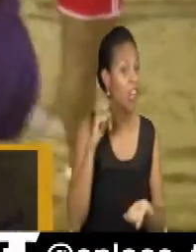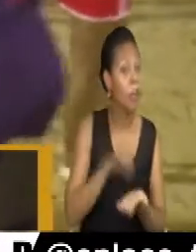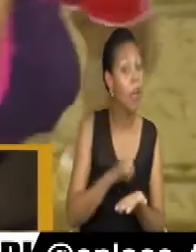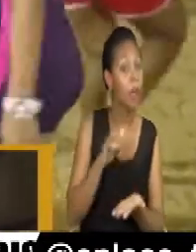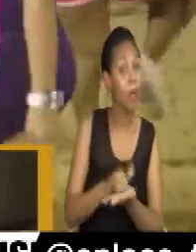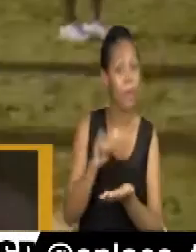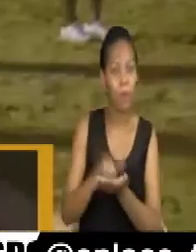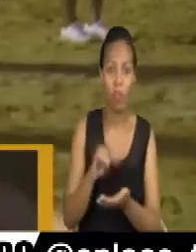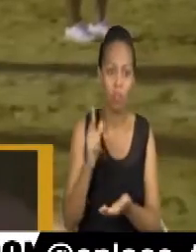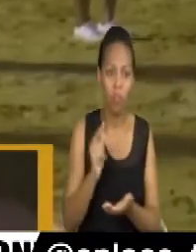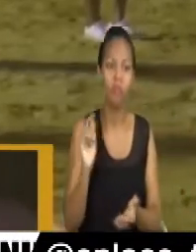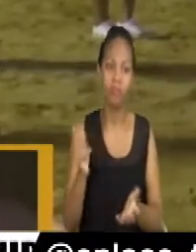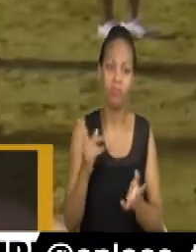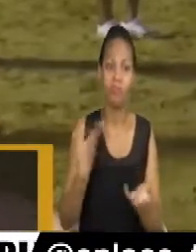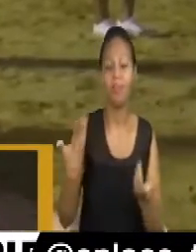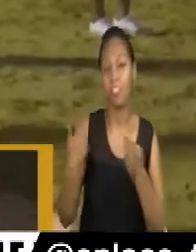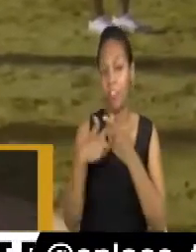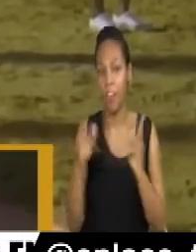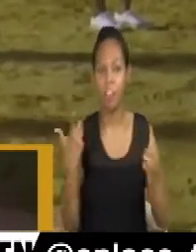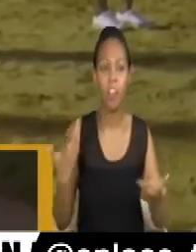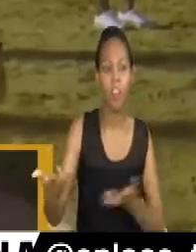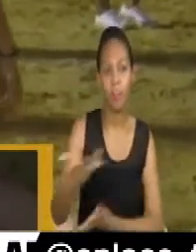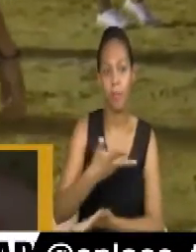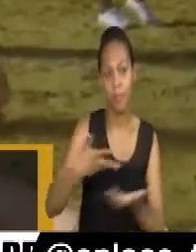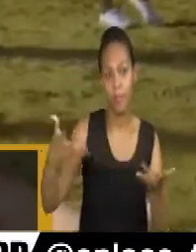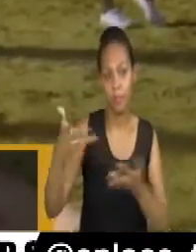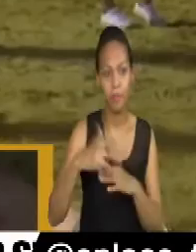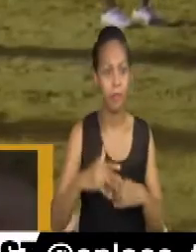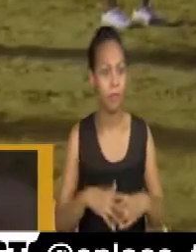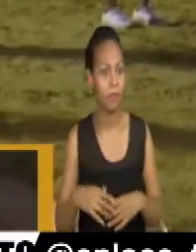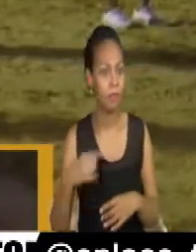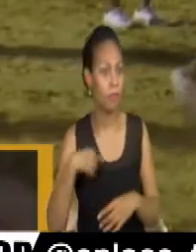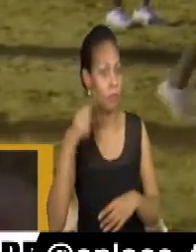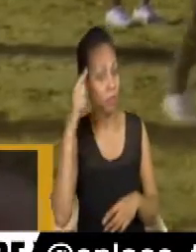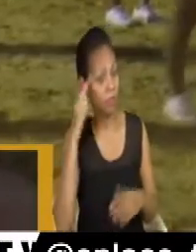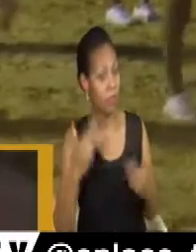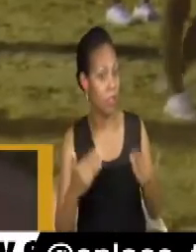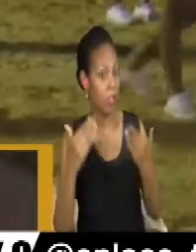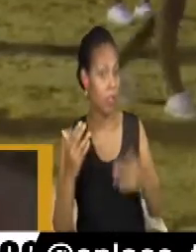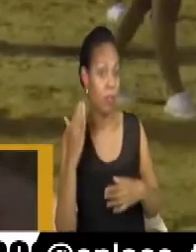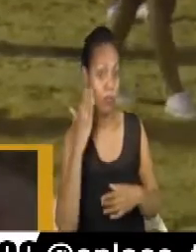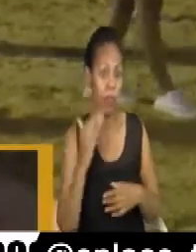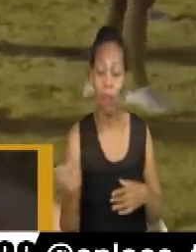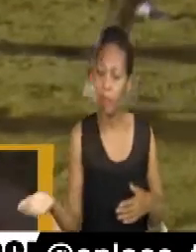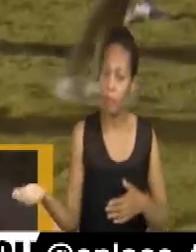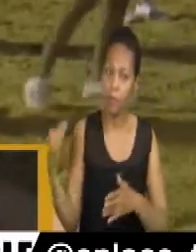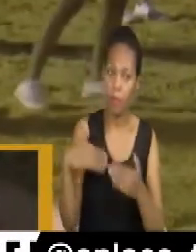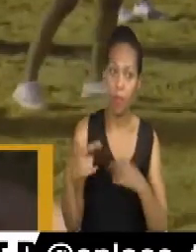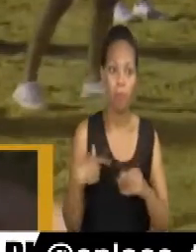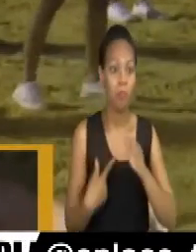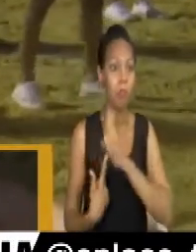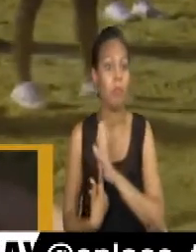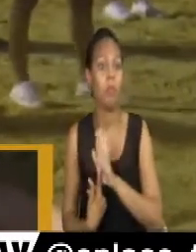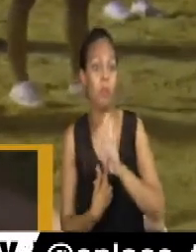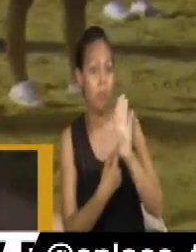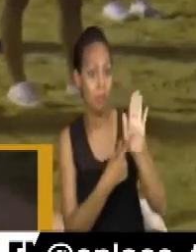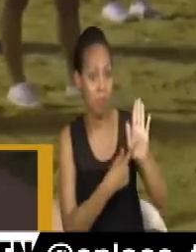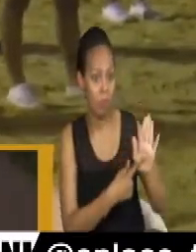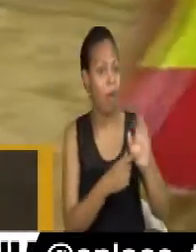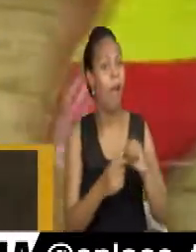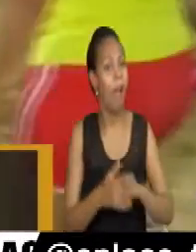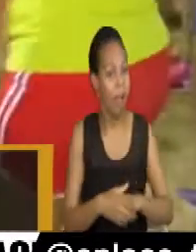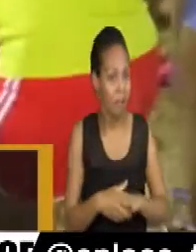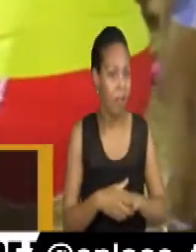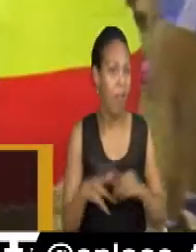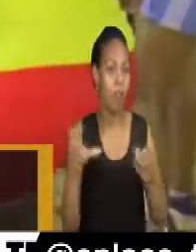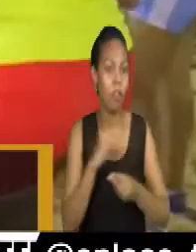otras mujeres. Pues me parece excelente porque es una oportunidad que nos dan a nosotras las mujeres para darnos a conocer y para darles a entender pues a la